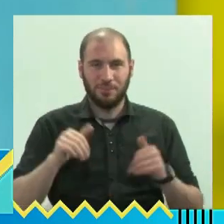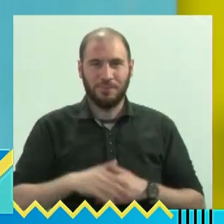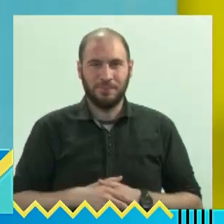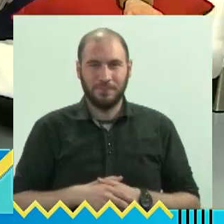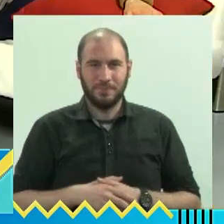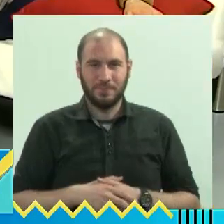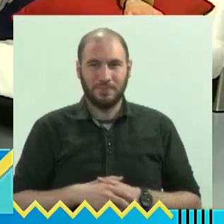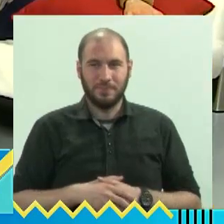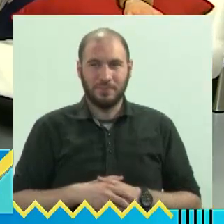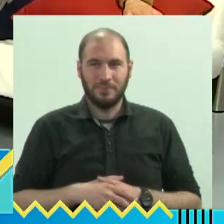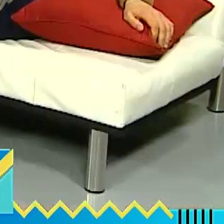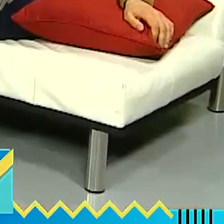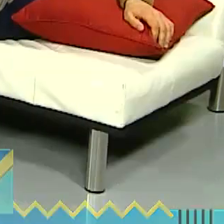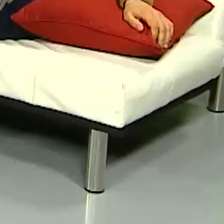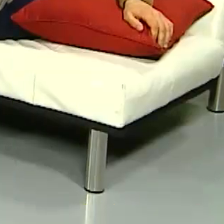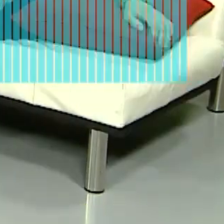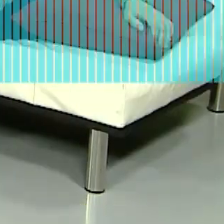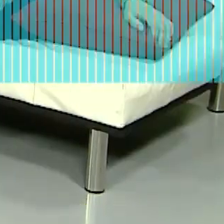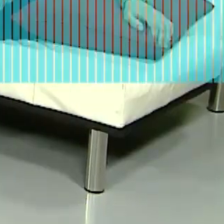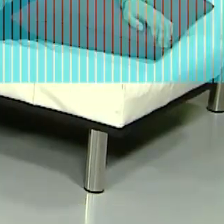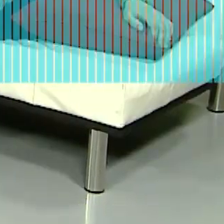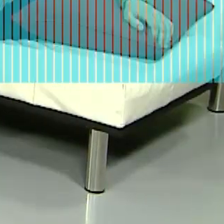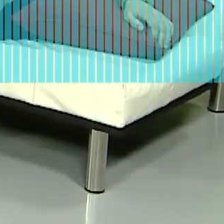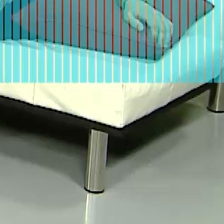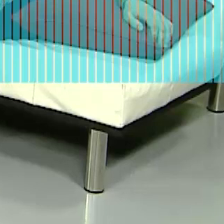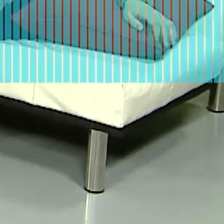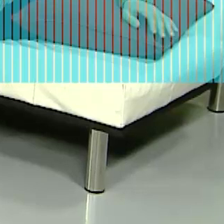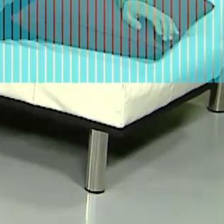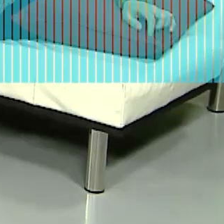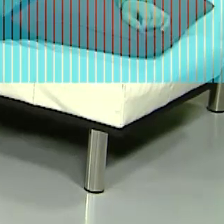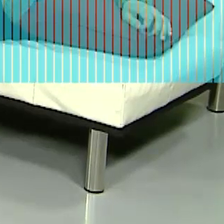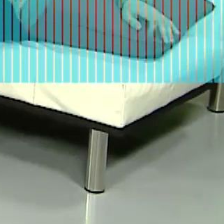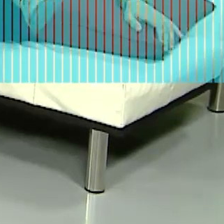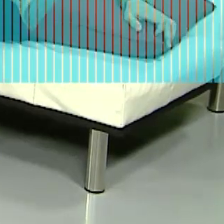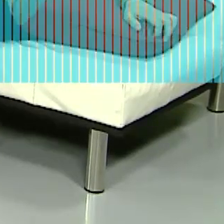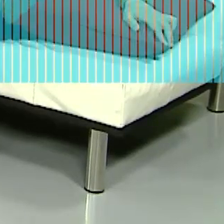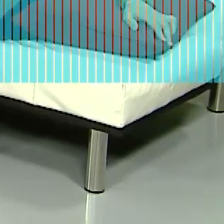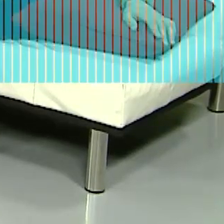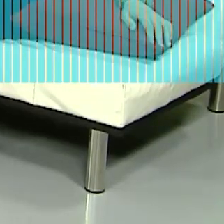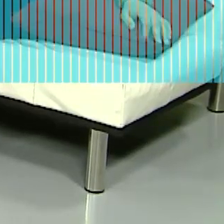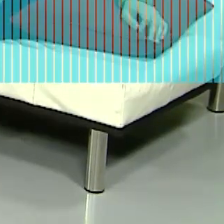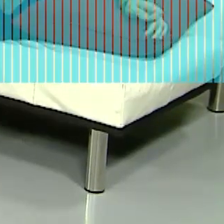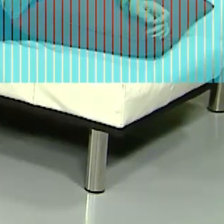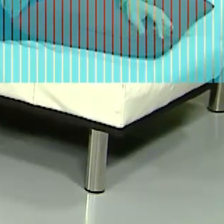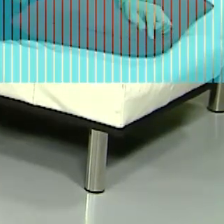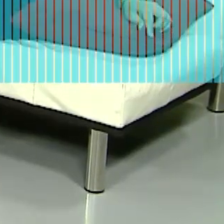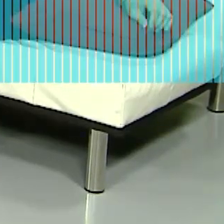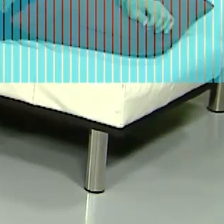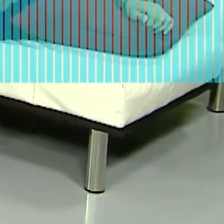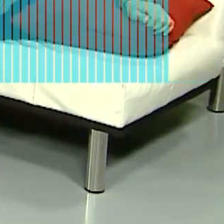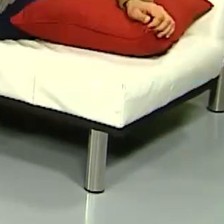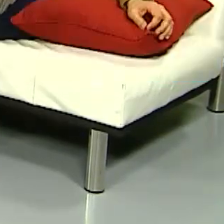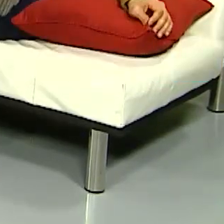chau. En Colonia, San Pedro de Atuel, el último balazo se lo pega él. Vicente Gascón, gallego